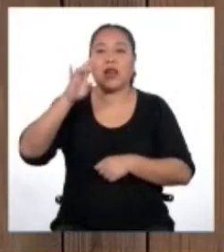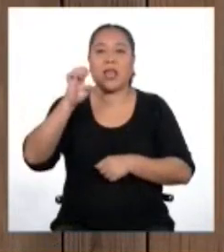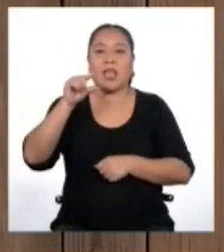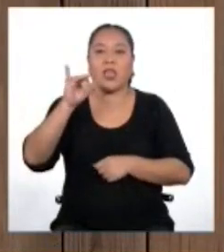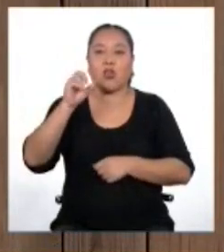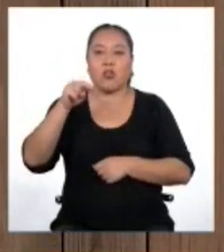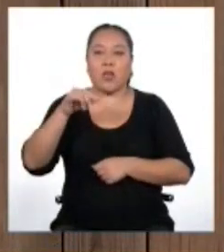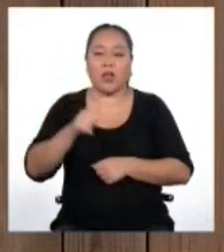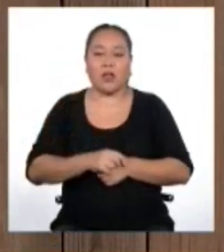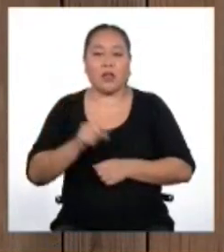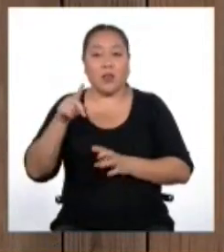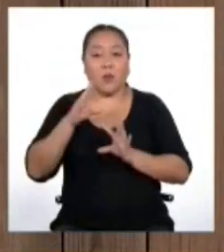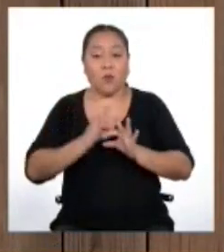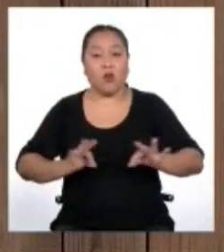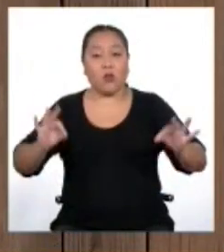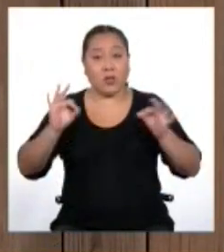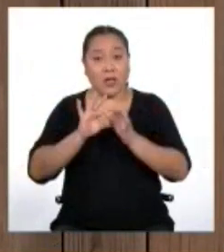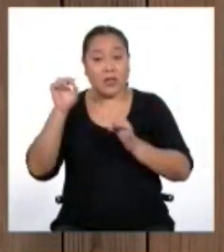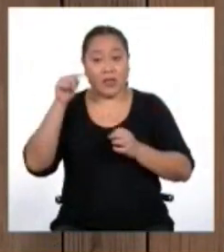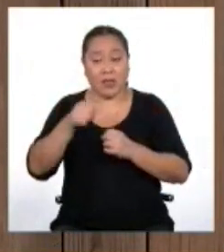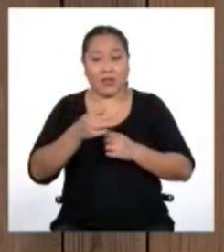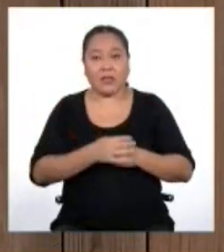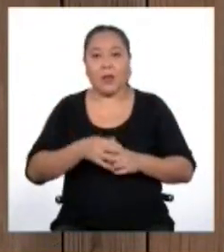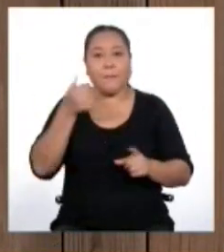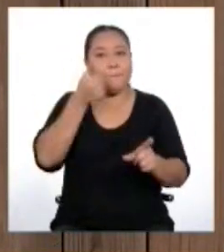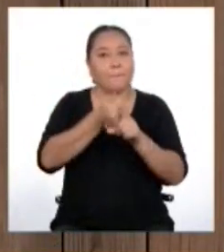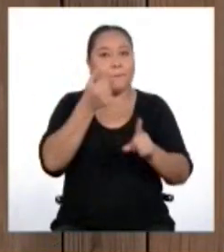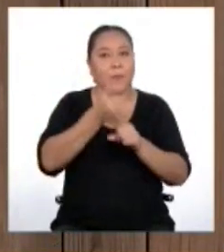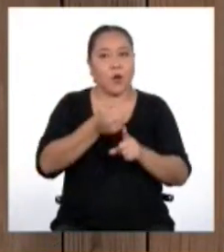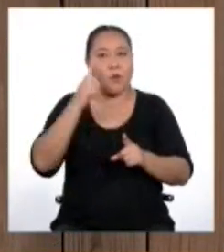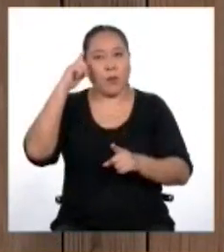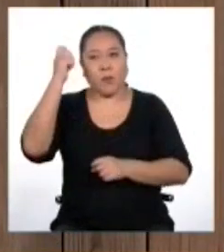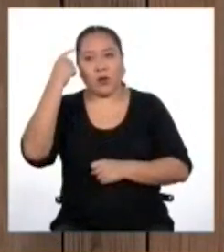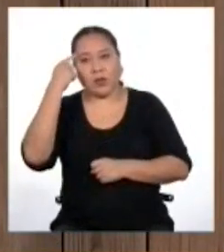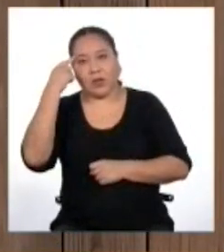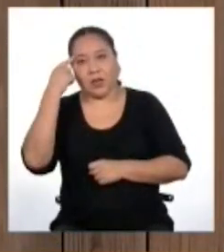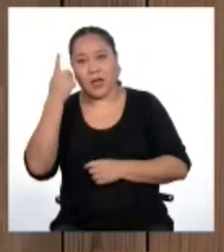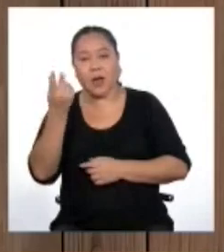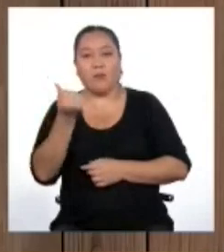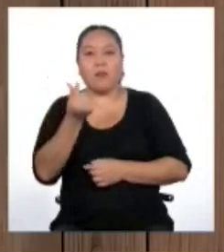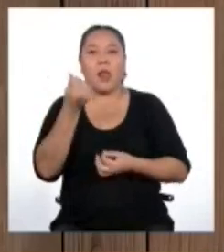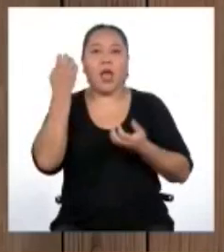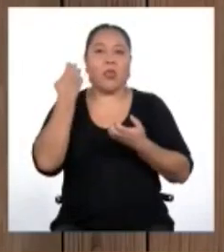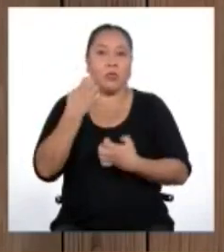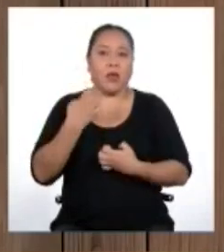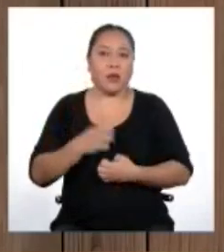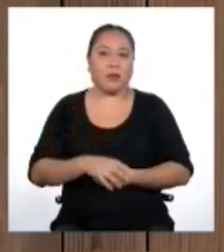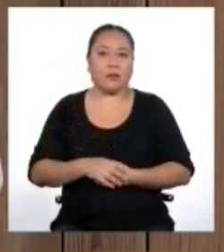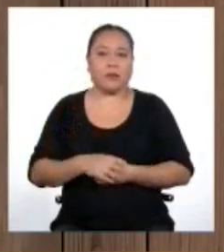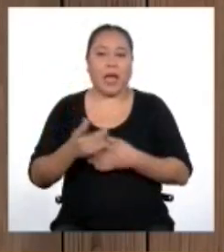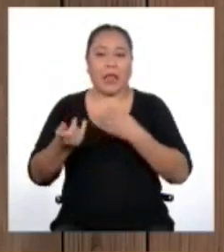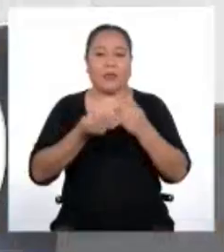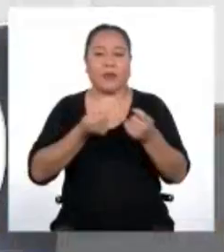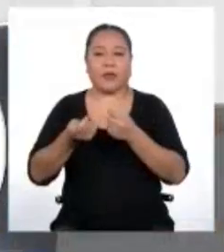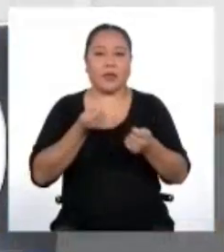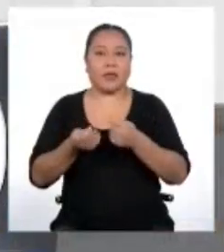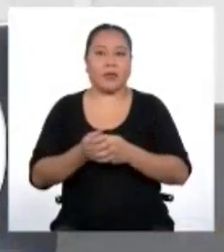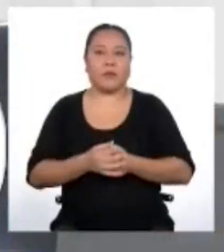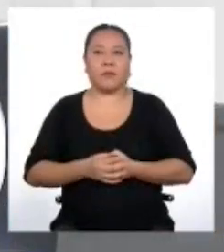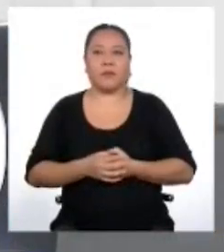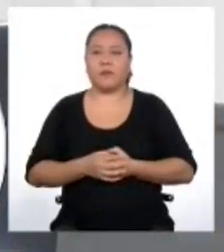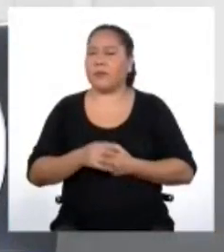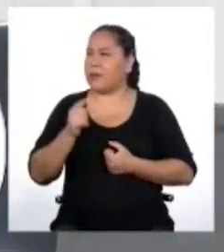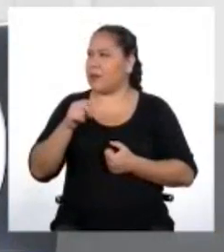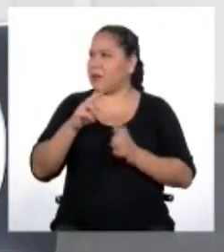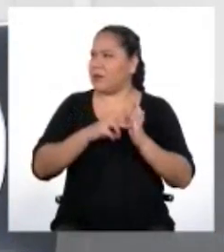de este nivel de gobierno es que cuentan con autonomía política, económica y administrativa. ¿Eso